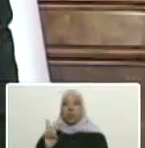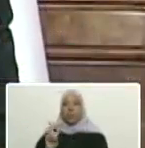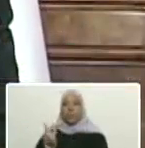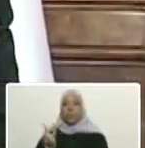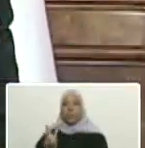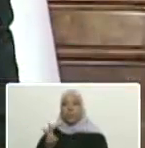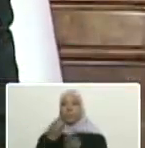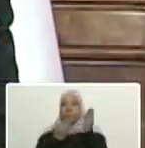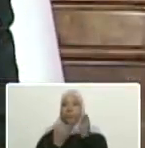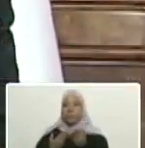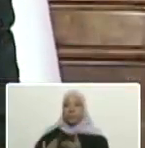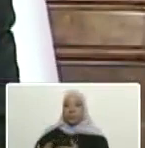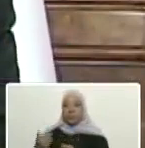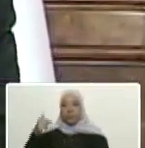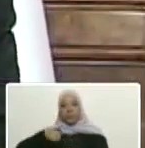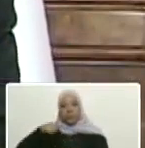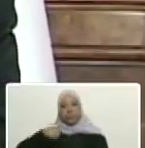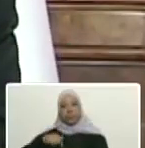Serán bienvenidos